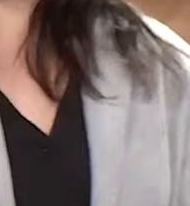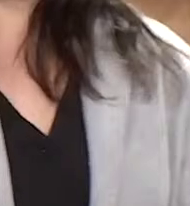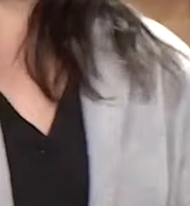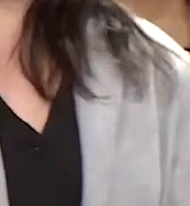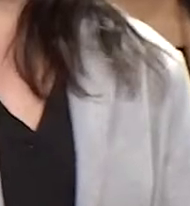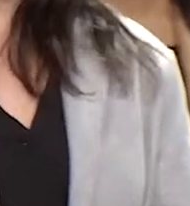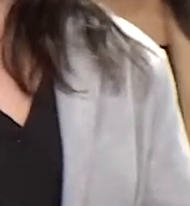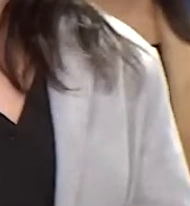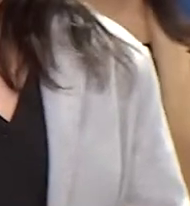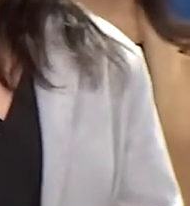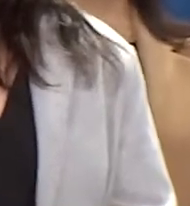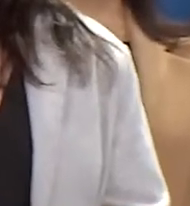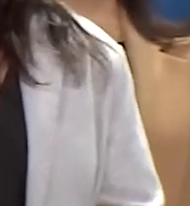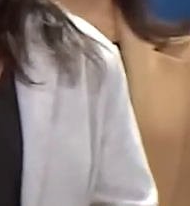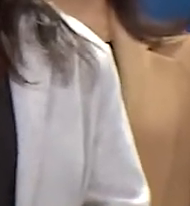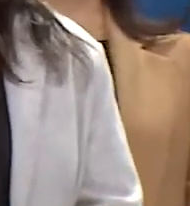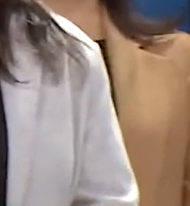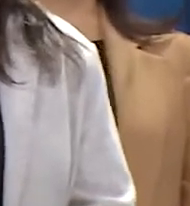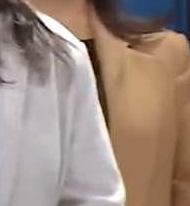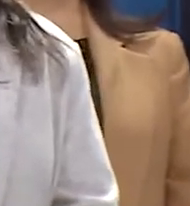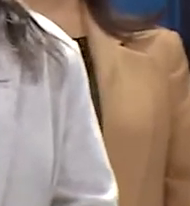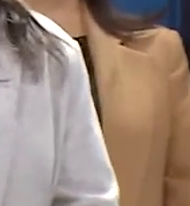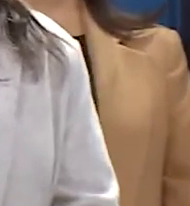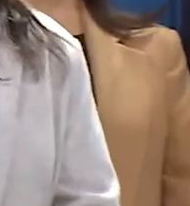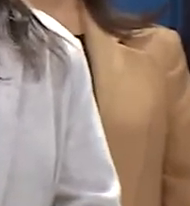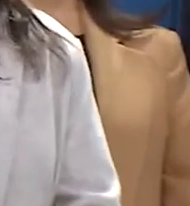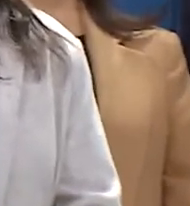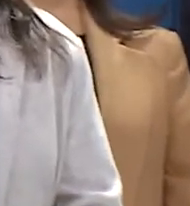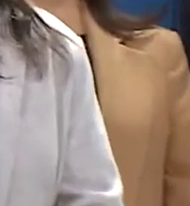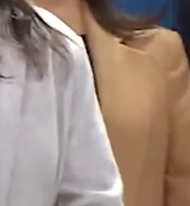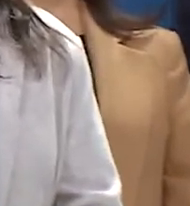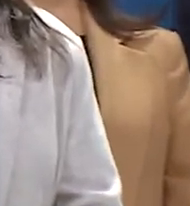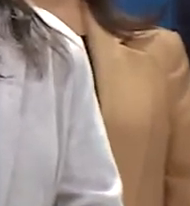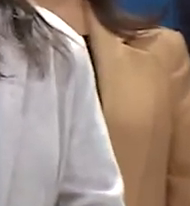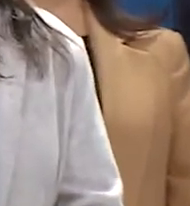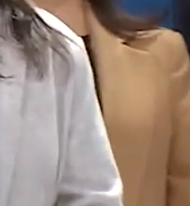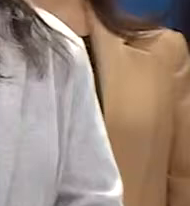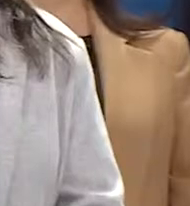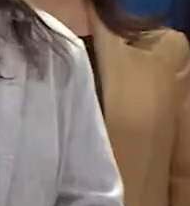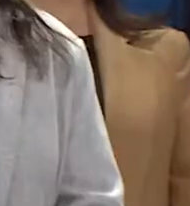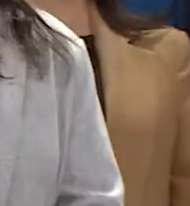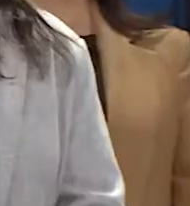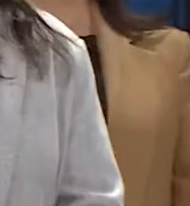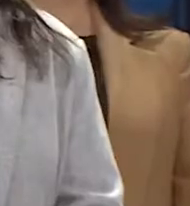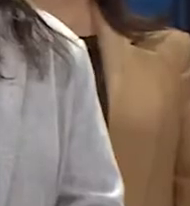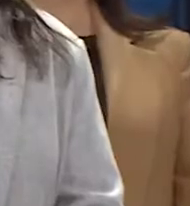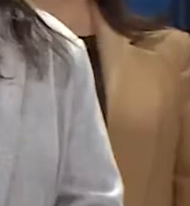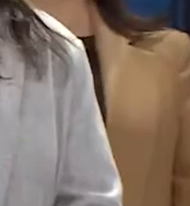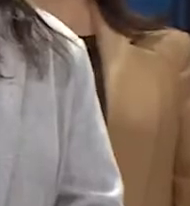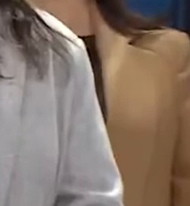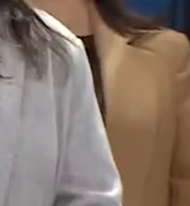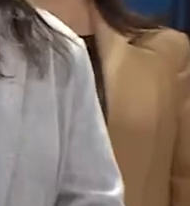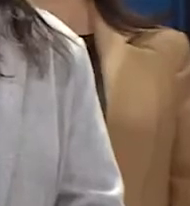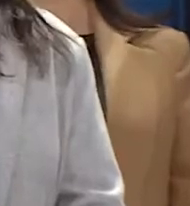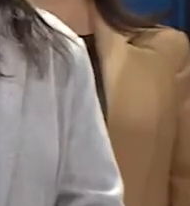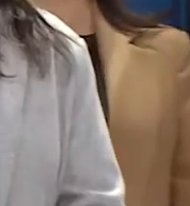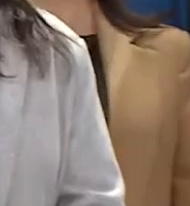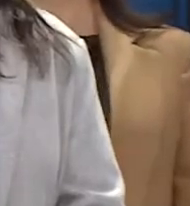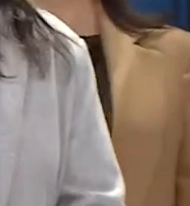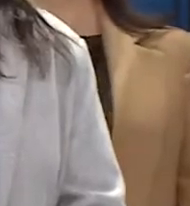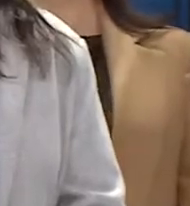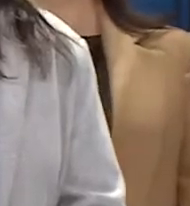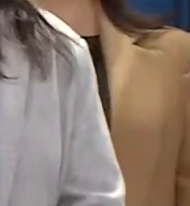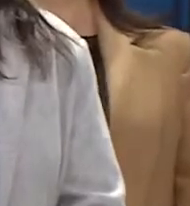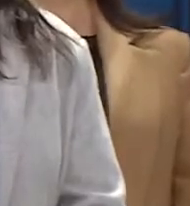foggy artesanías de chile y chile enter durante la campaña nos comprometimos desde el